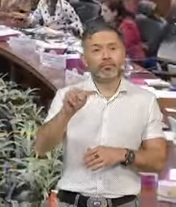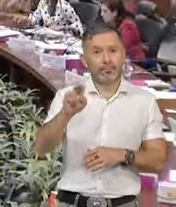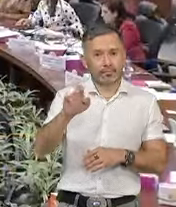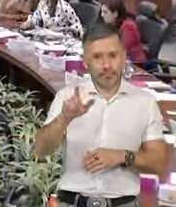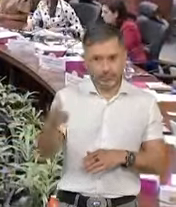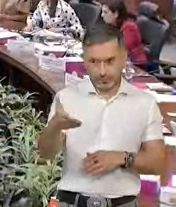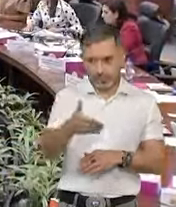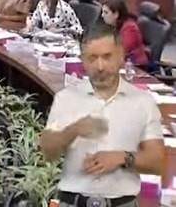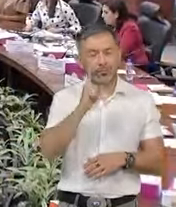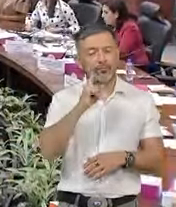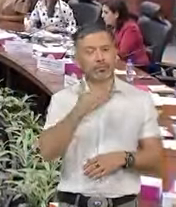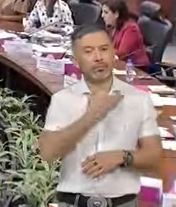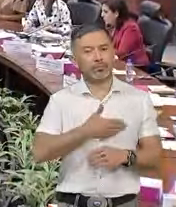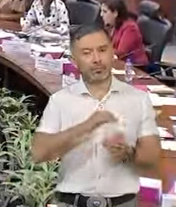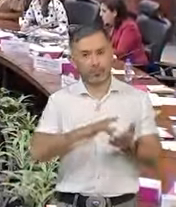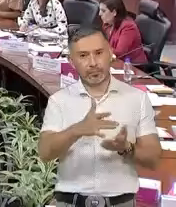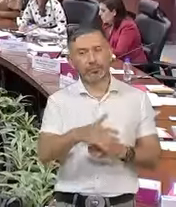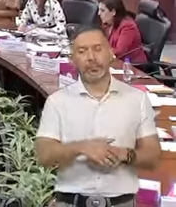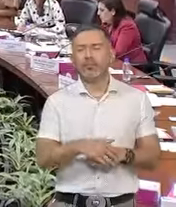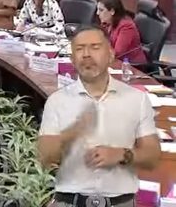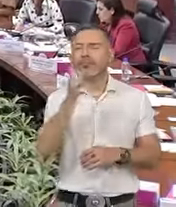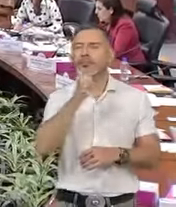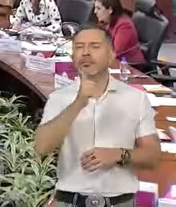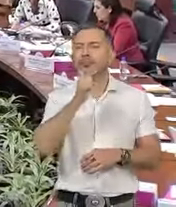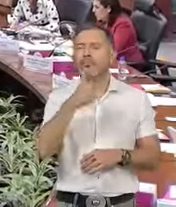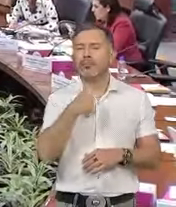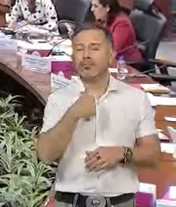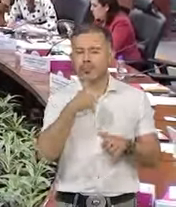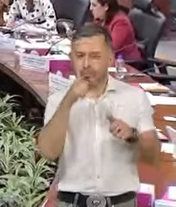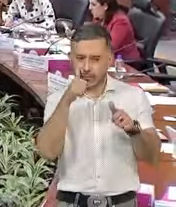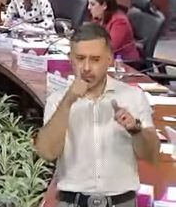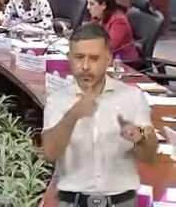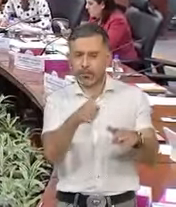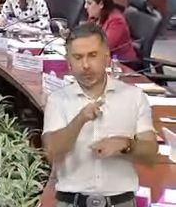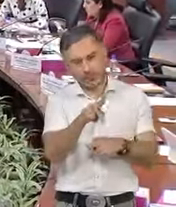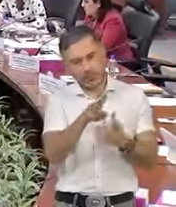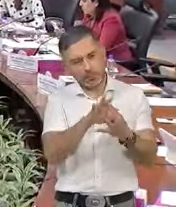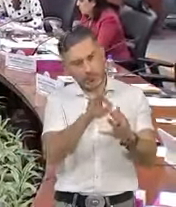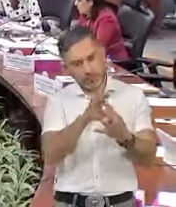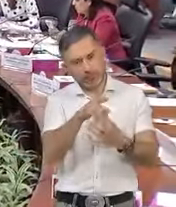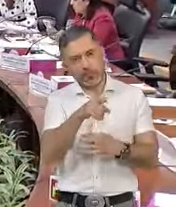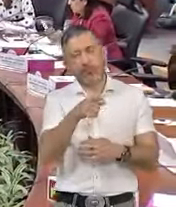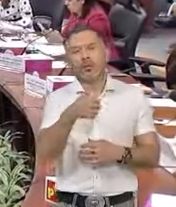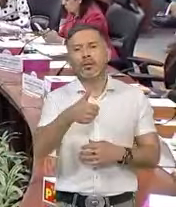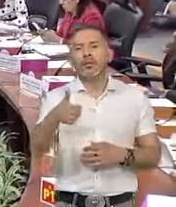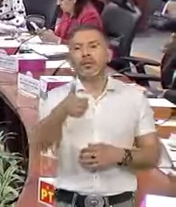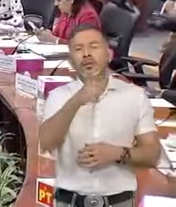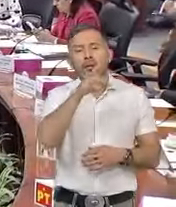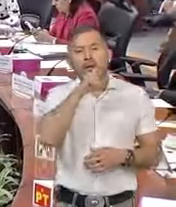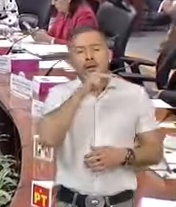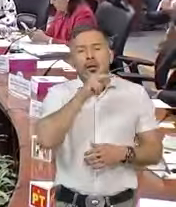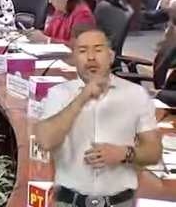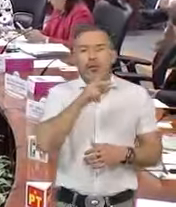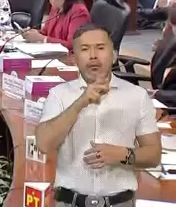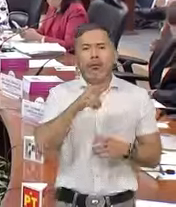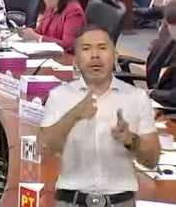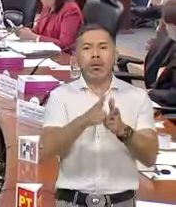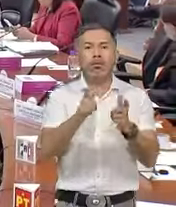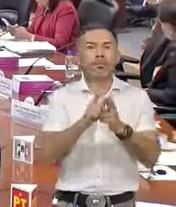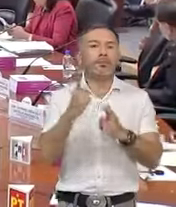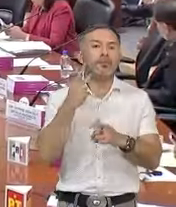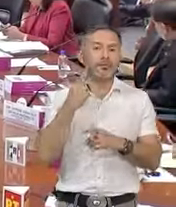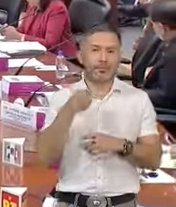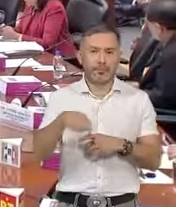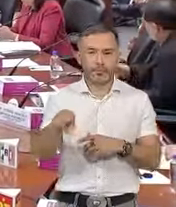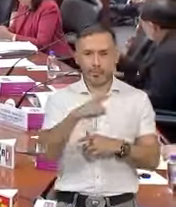presidenta siempre escucho con mucha atención las preocupaciones e inquietudes que manifiestan los partidos políticos en esta